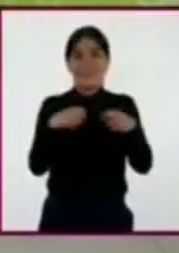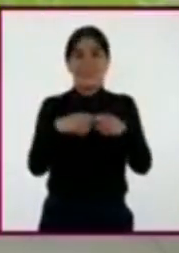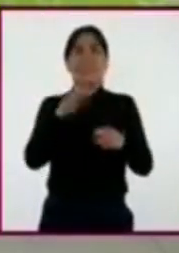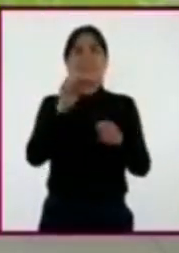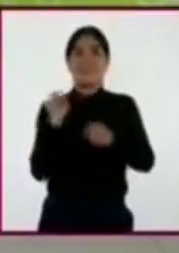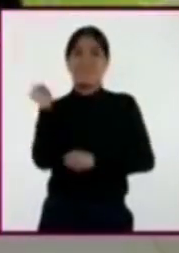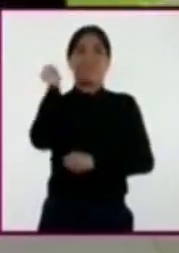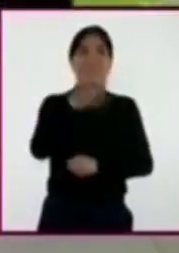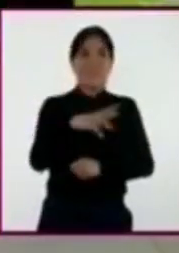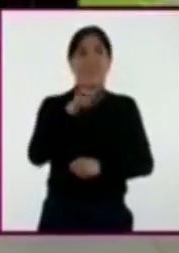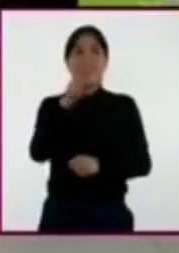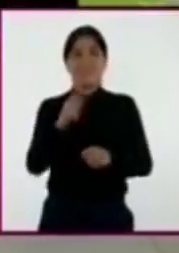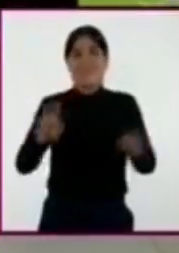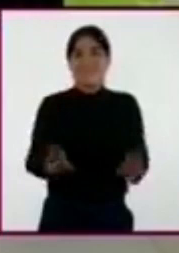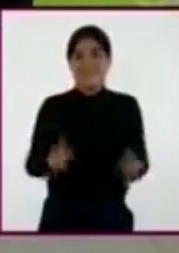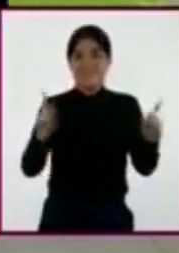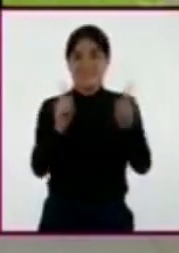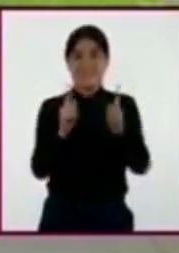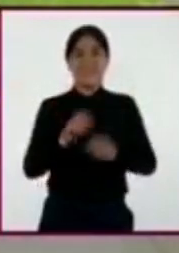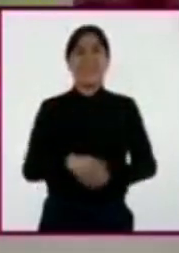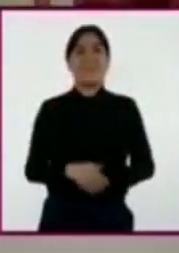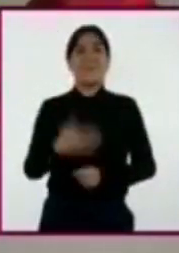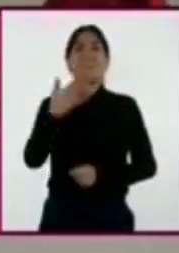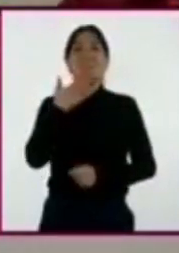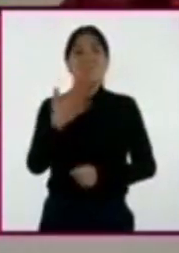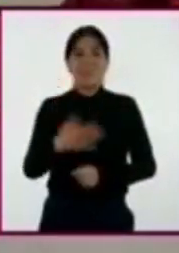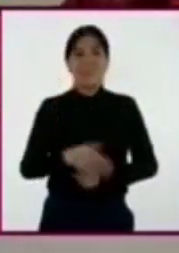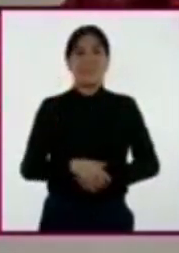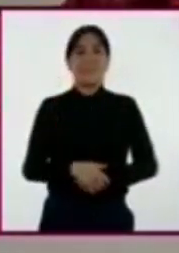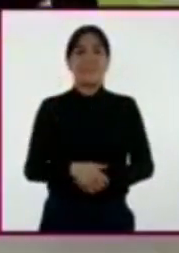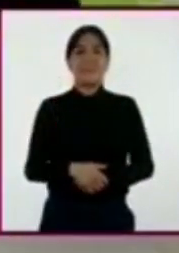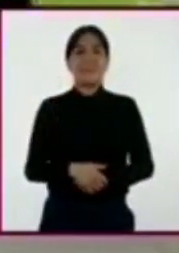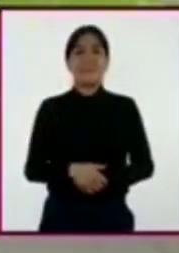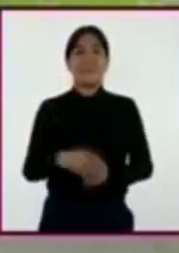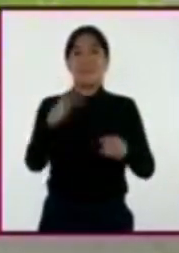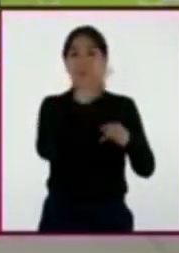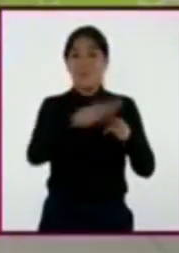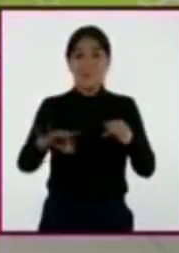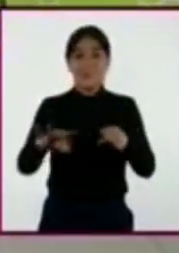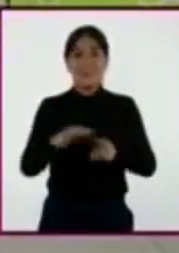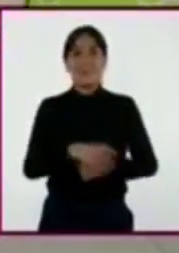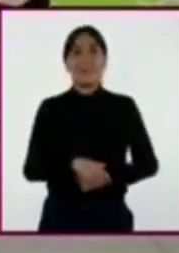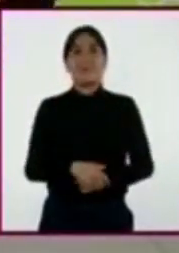al lanzamiento a tu pareja. Muy bien. Último.